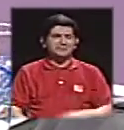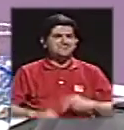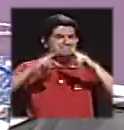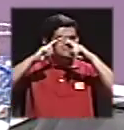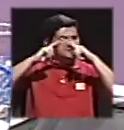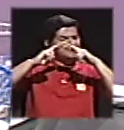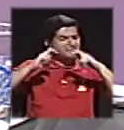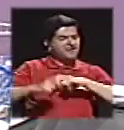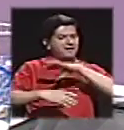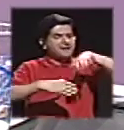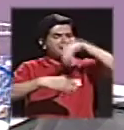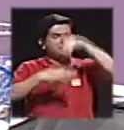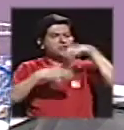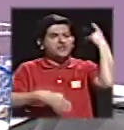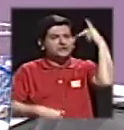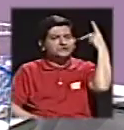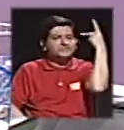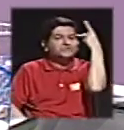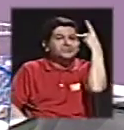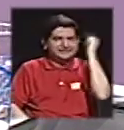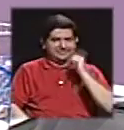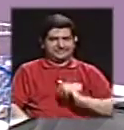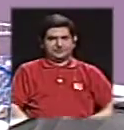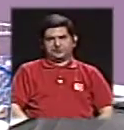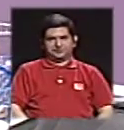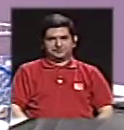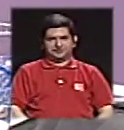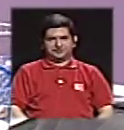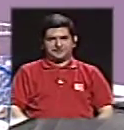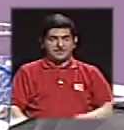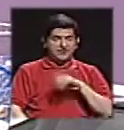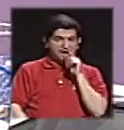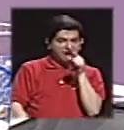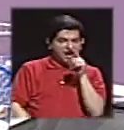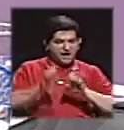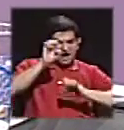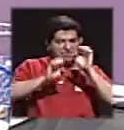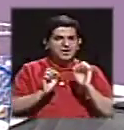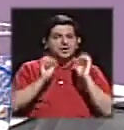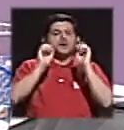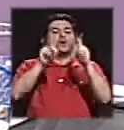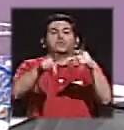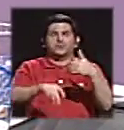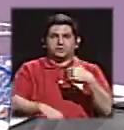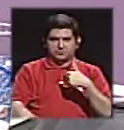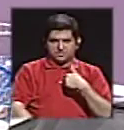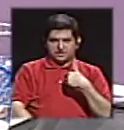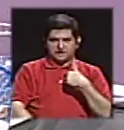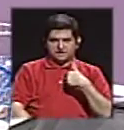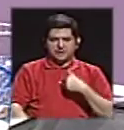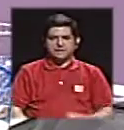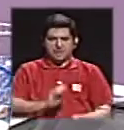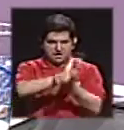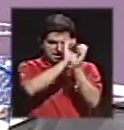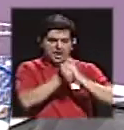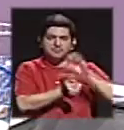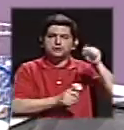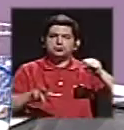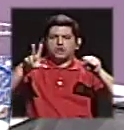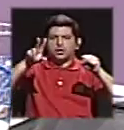lectura del contexto político en donde se evalúe la oportunidad de hacer reformas o